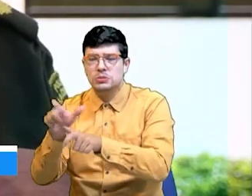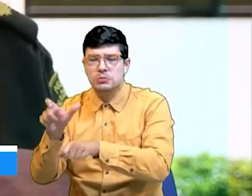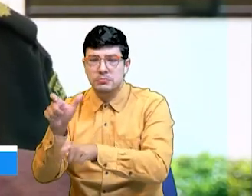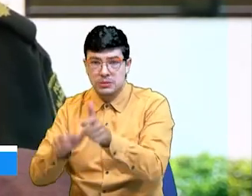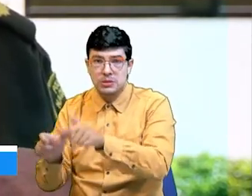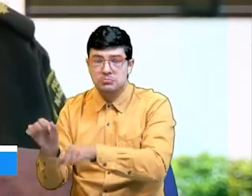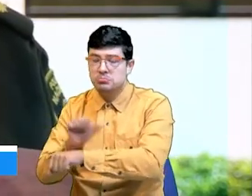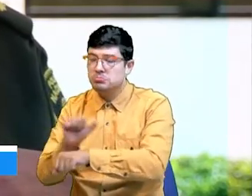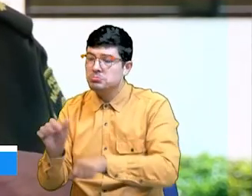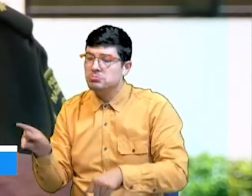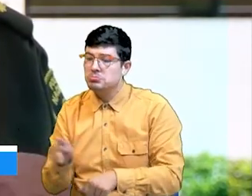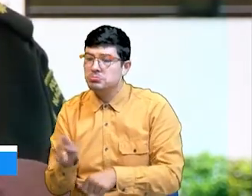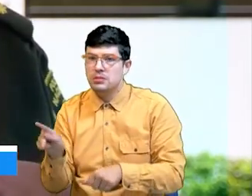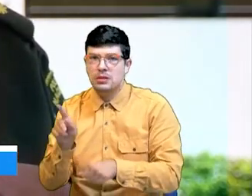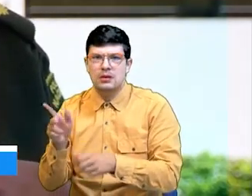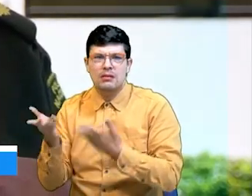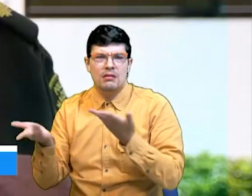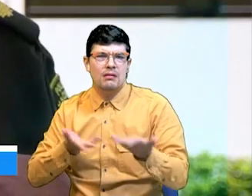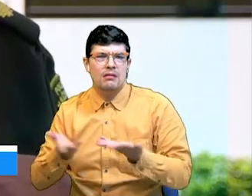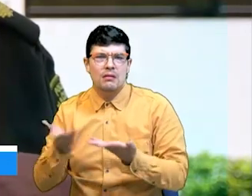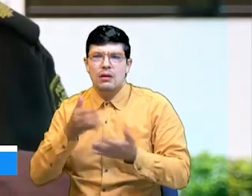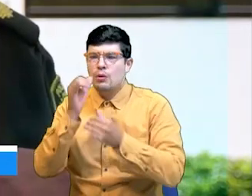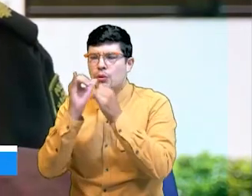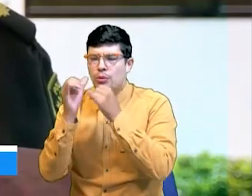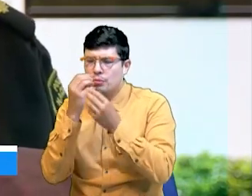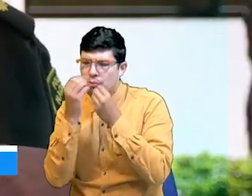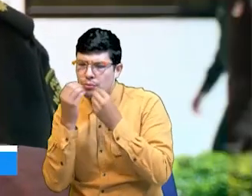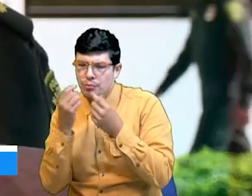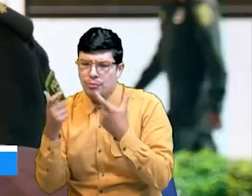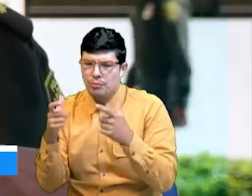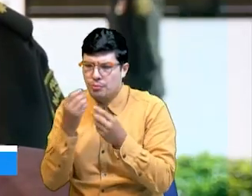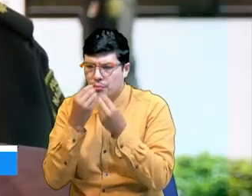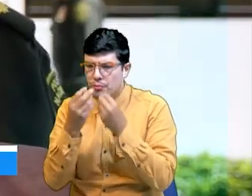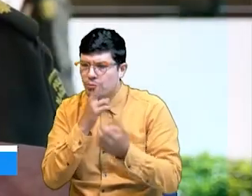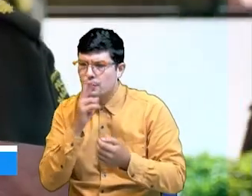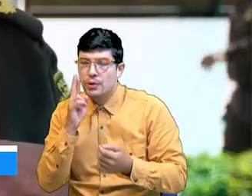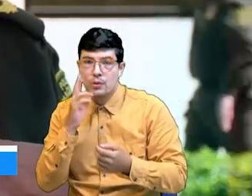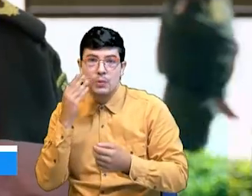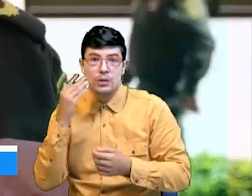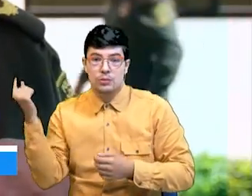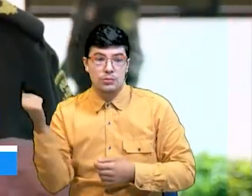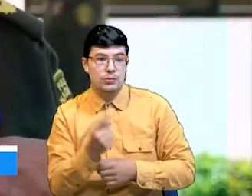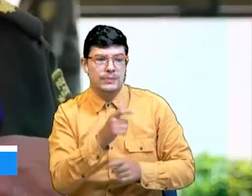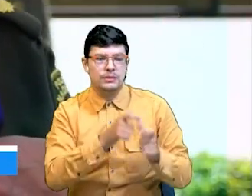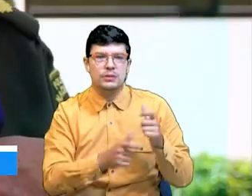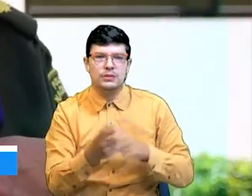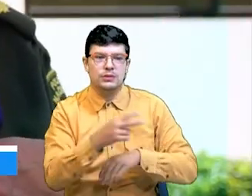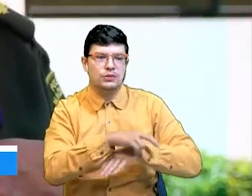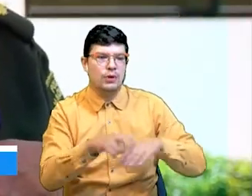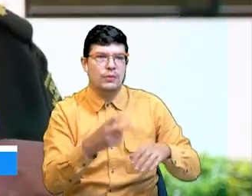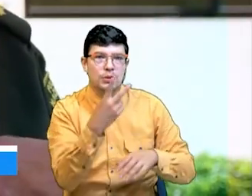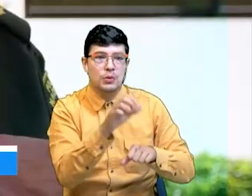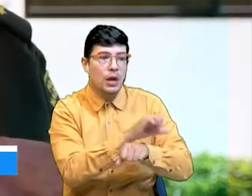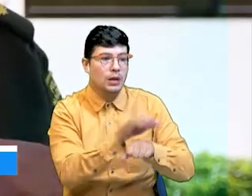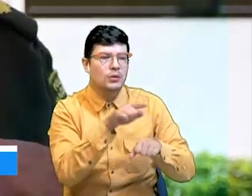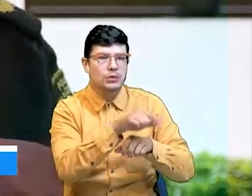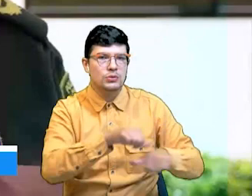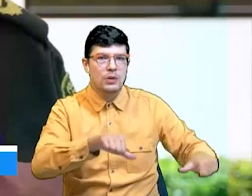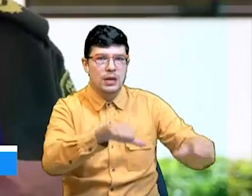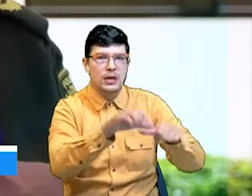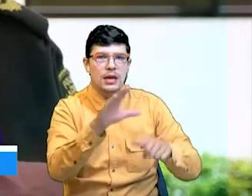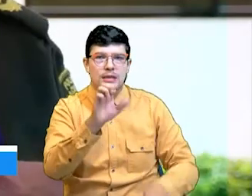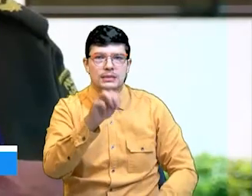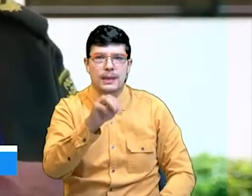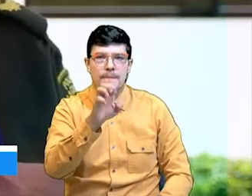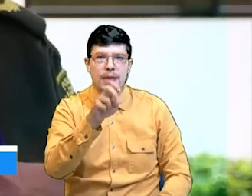de los dos vehículos en una tienda tomando los alimentos, almorzando, y llegaron los individuos y se le llevaron esos dos vehículos en el sector de Serpentino.